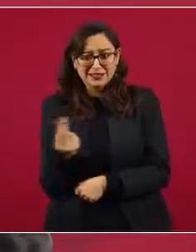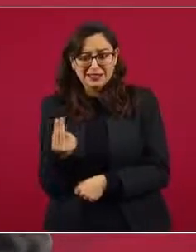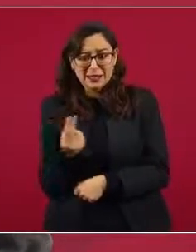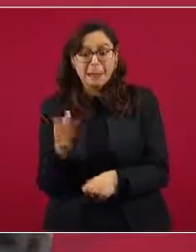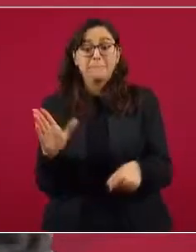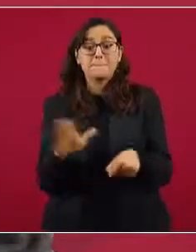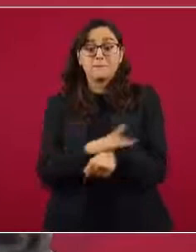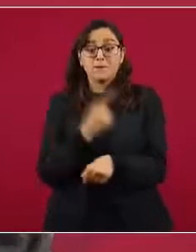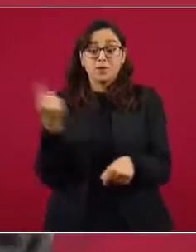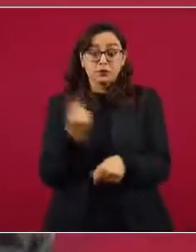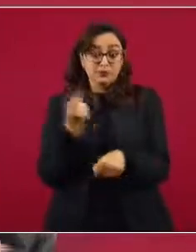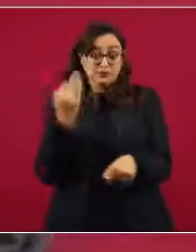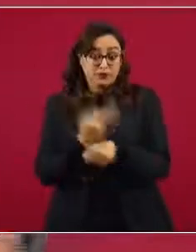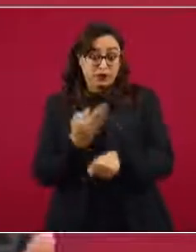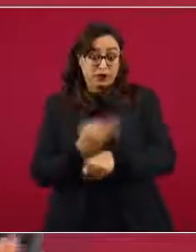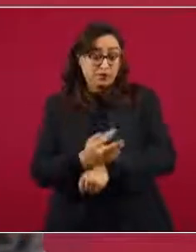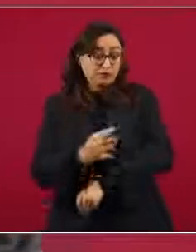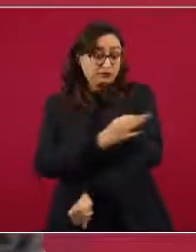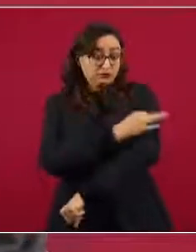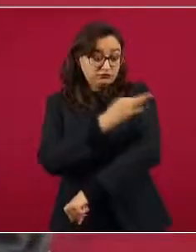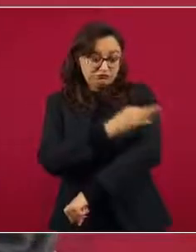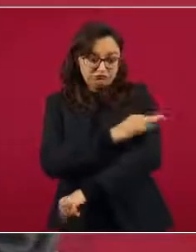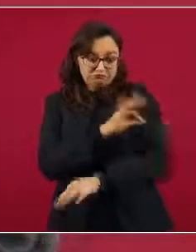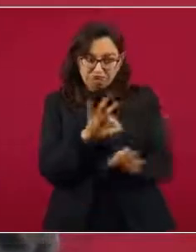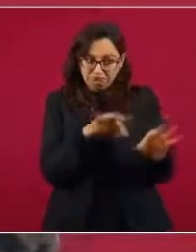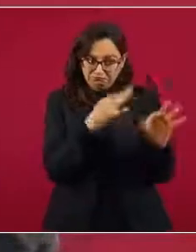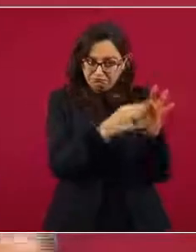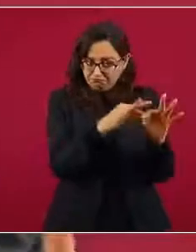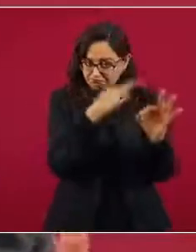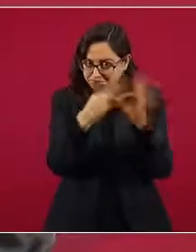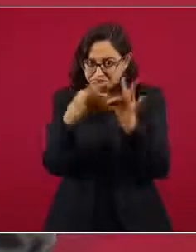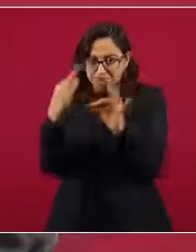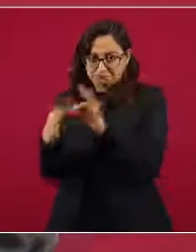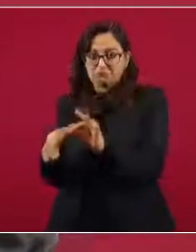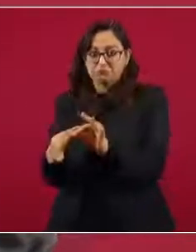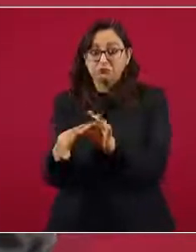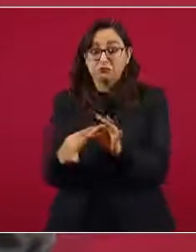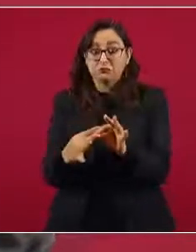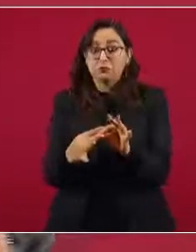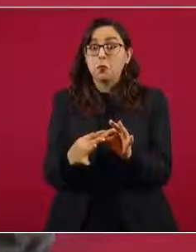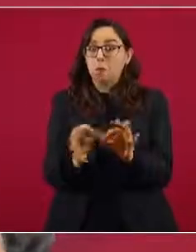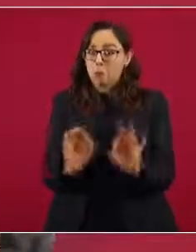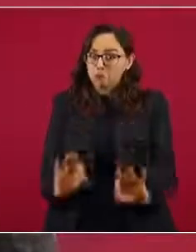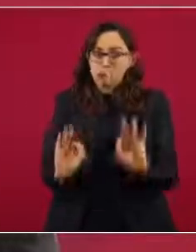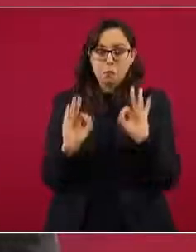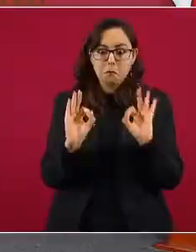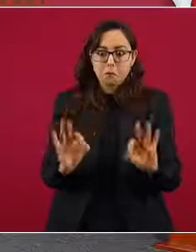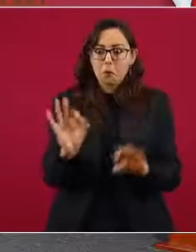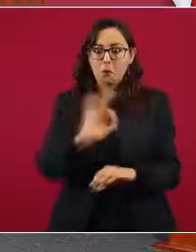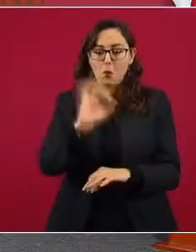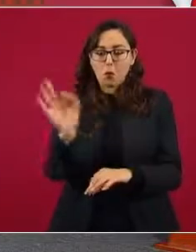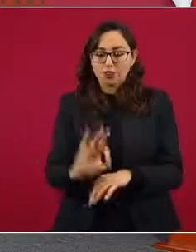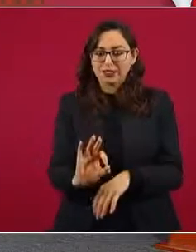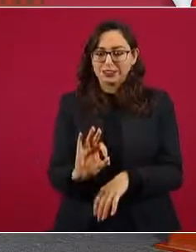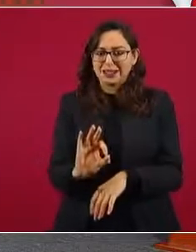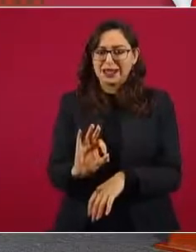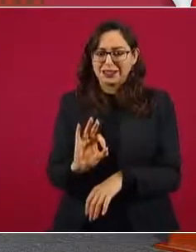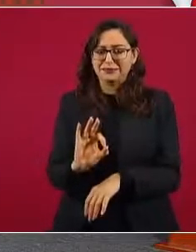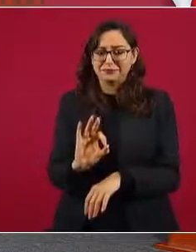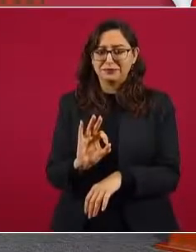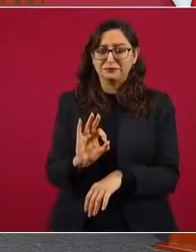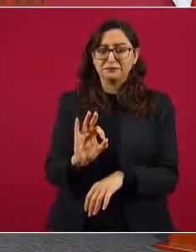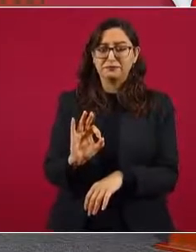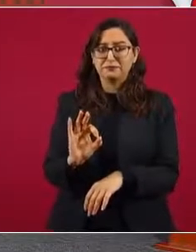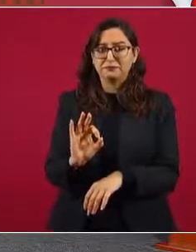se conoce su eficacia, que son muy poquitas, tienen eficacias muy altas. Eficacia, en términos